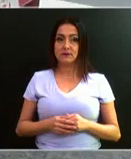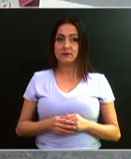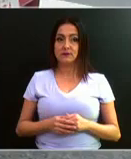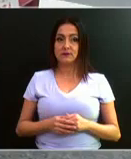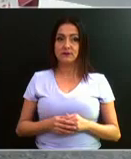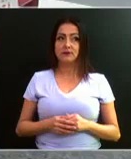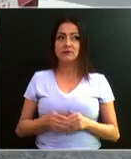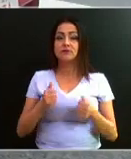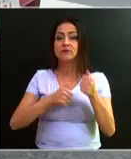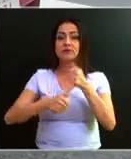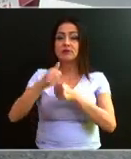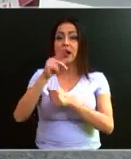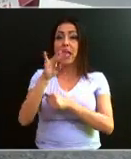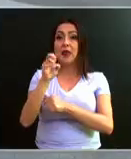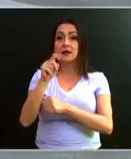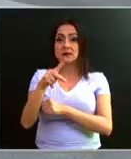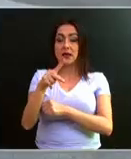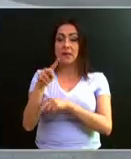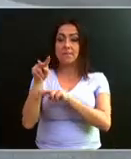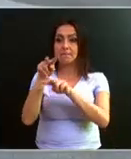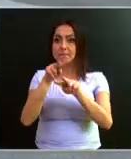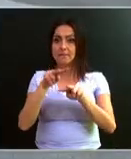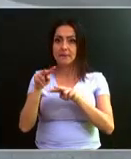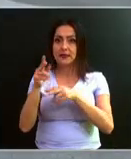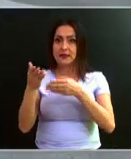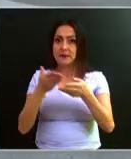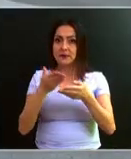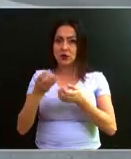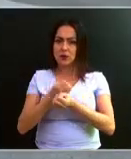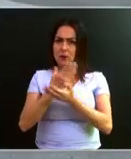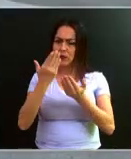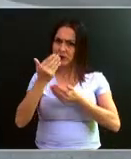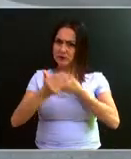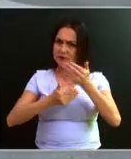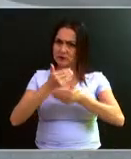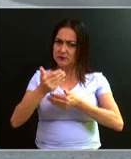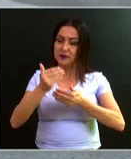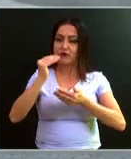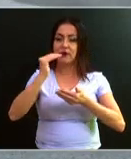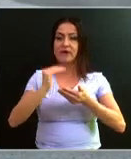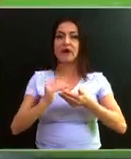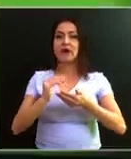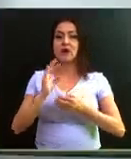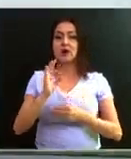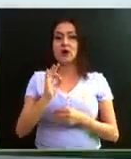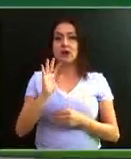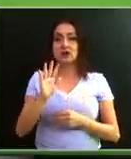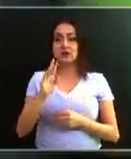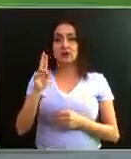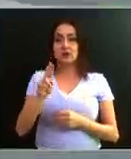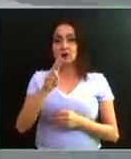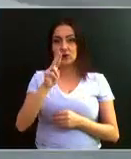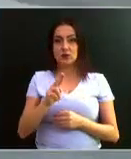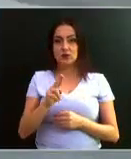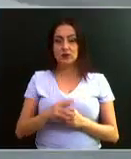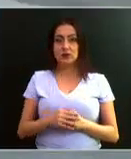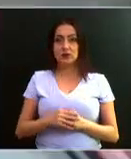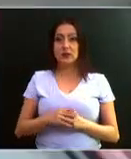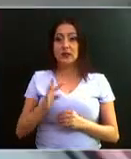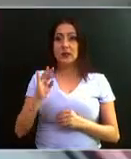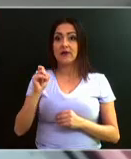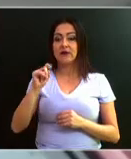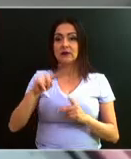La Autoridad Reguladora de los Servicios Públicos, la ARECEP, se encuentra gestionando una rebaja de 95 colones en la